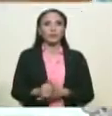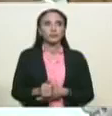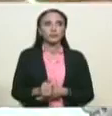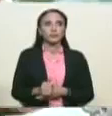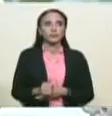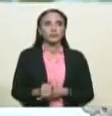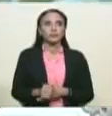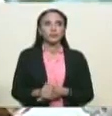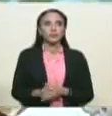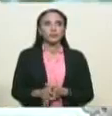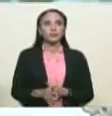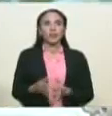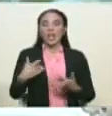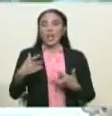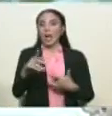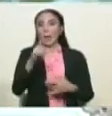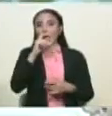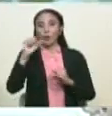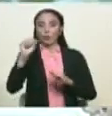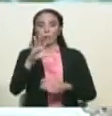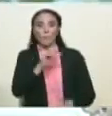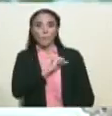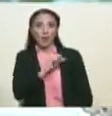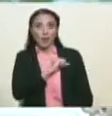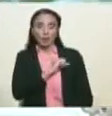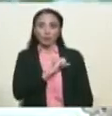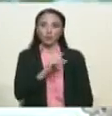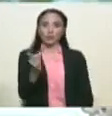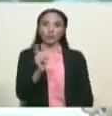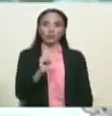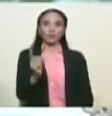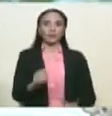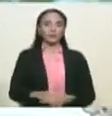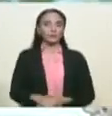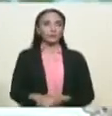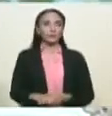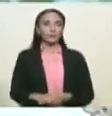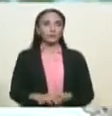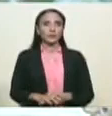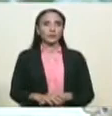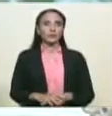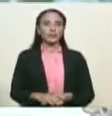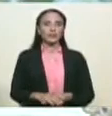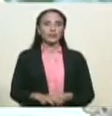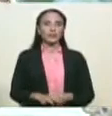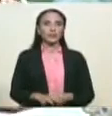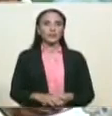a detener de pavor, de miedo. No nos conocen. No nos conocen.